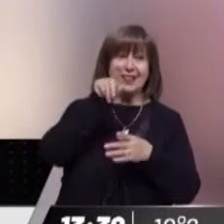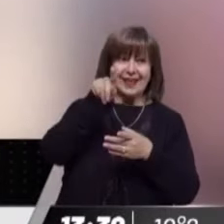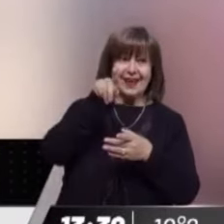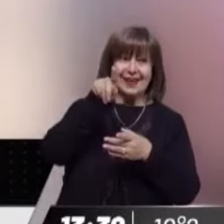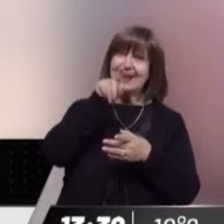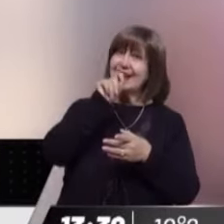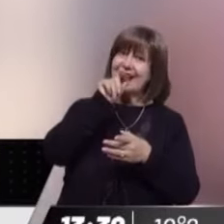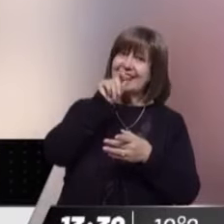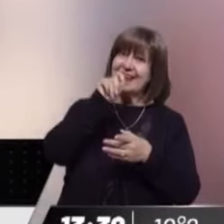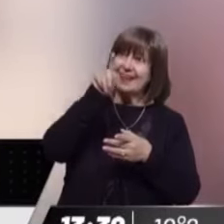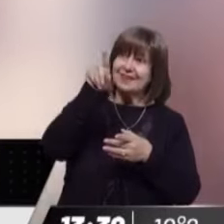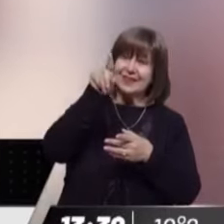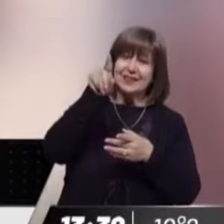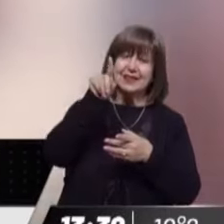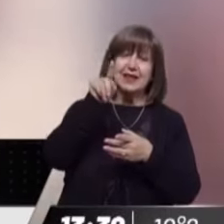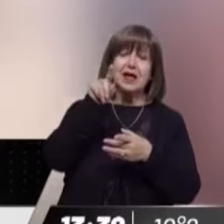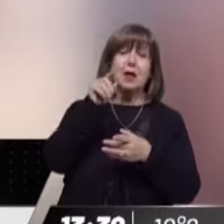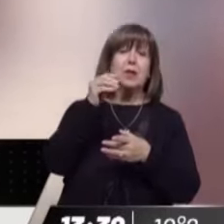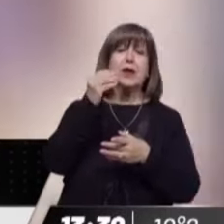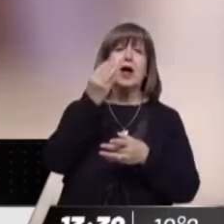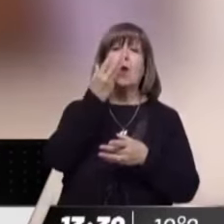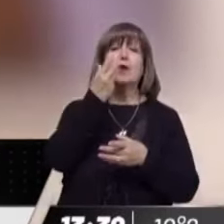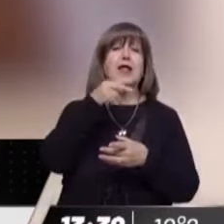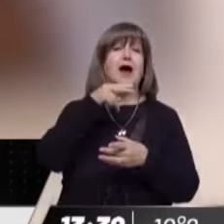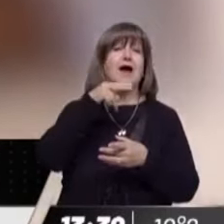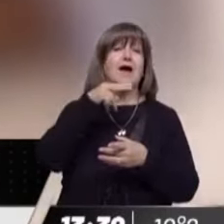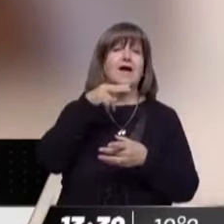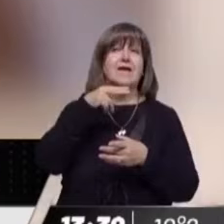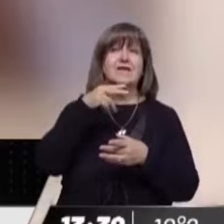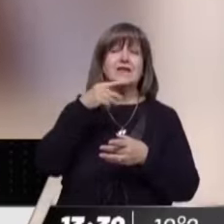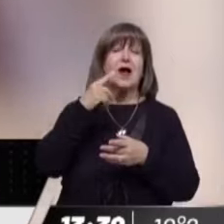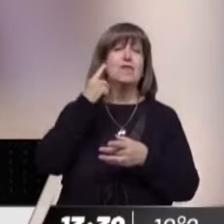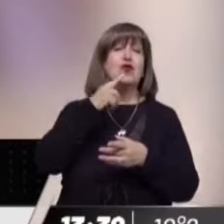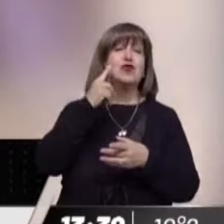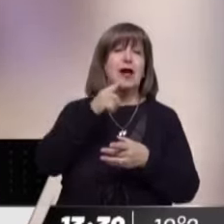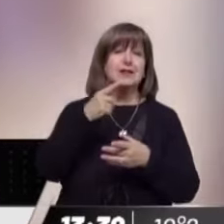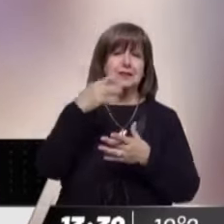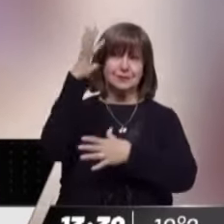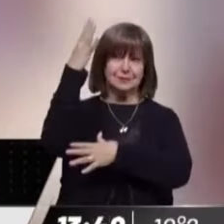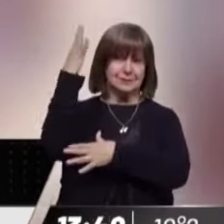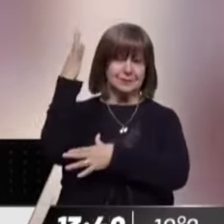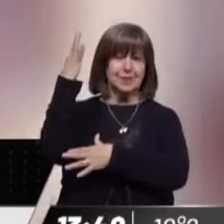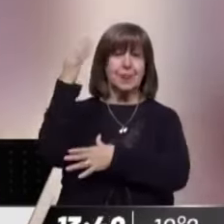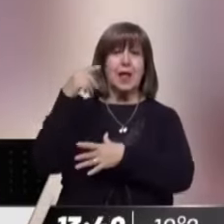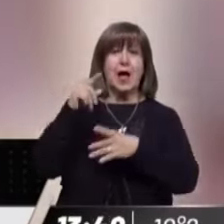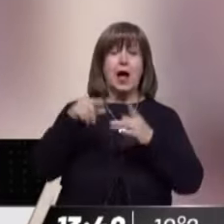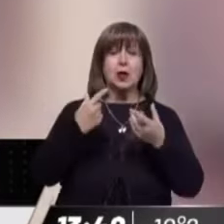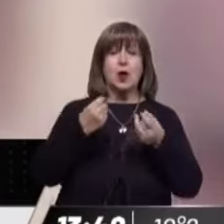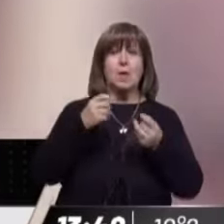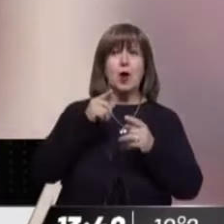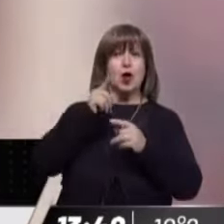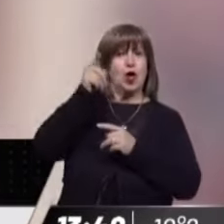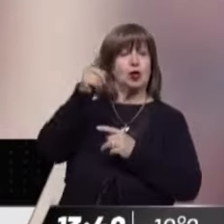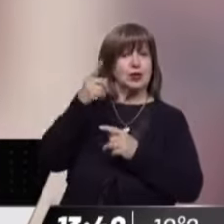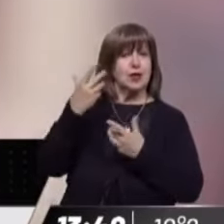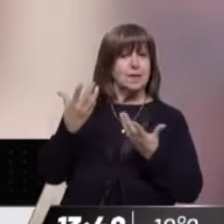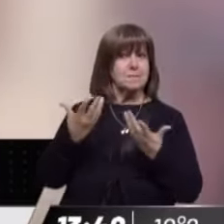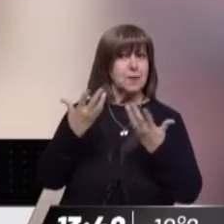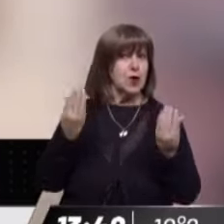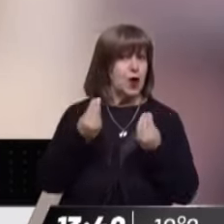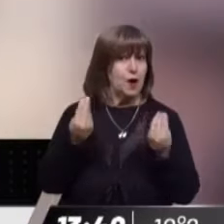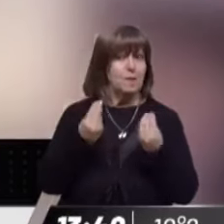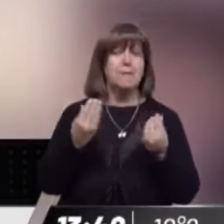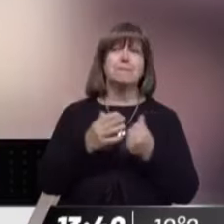tengan diversas herramientas para poder utilizarlas y poder ahuyentar estas aves en zonas